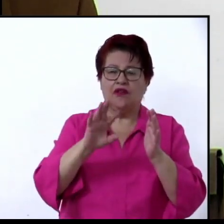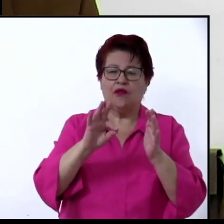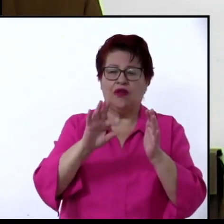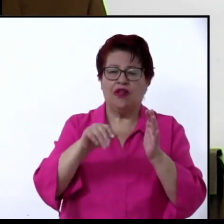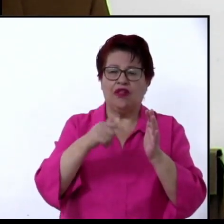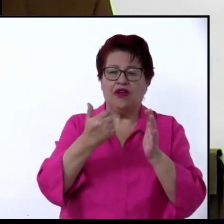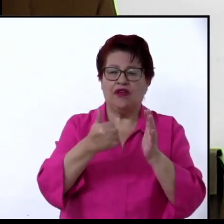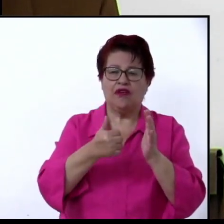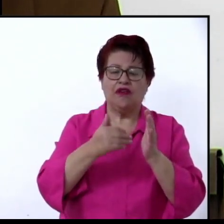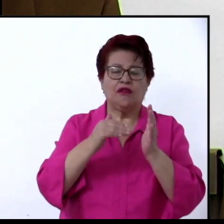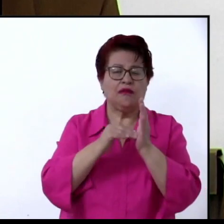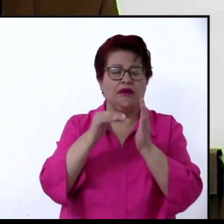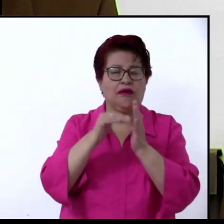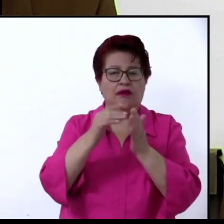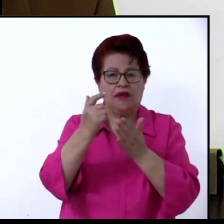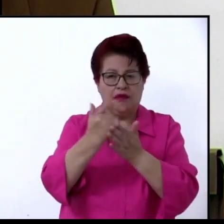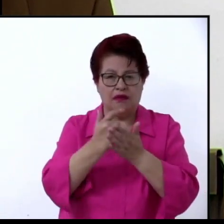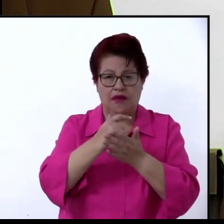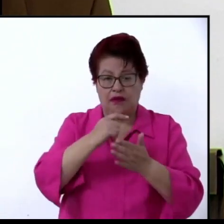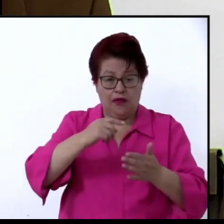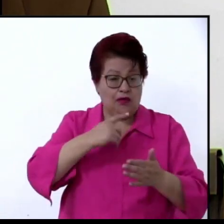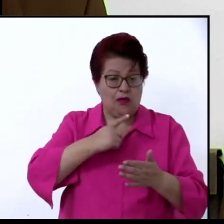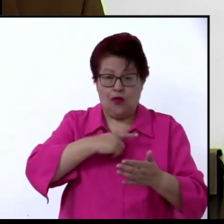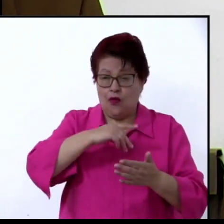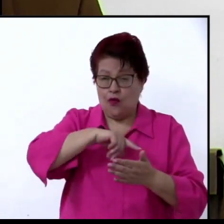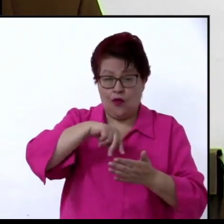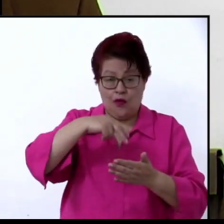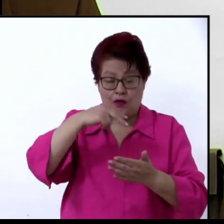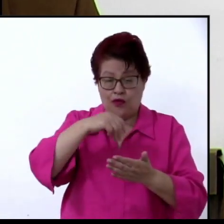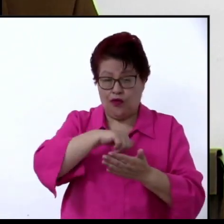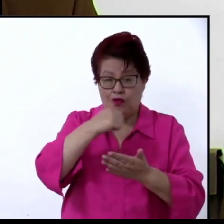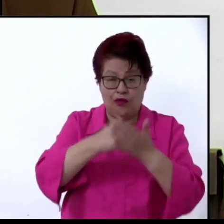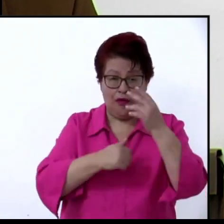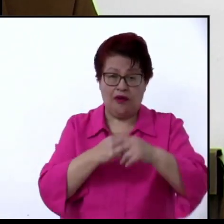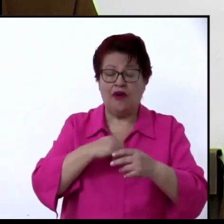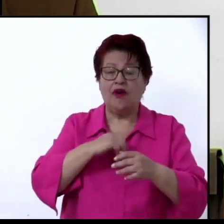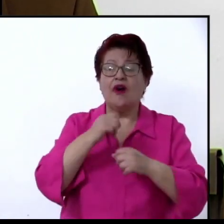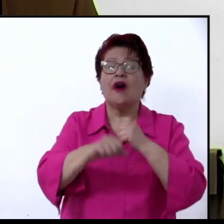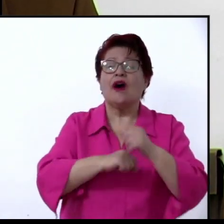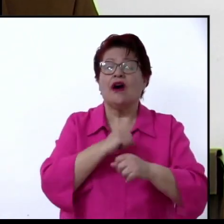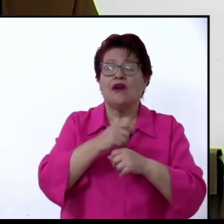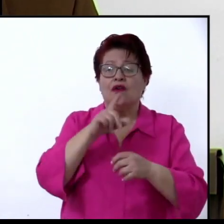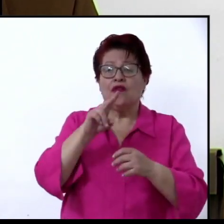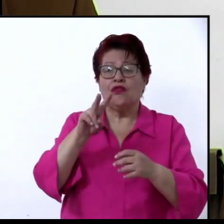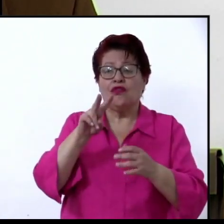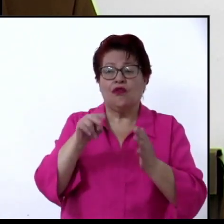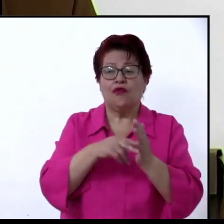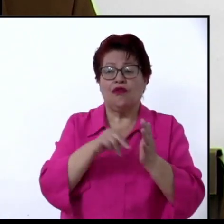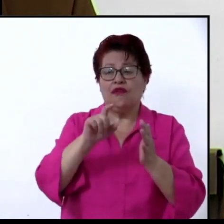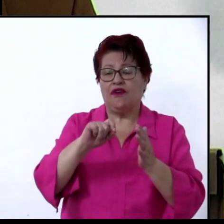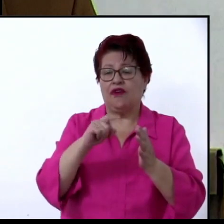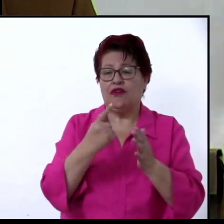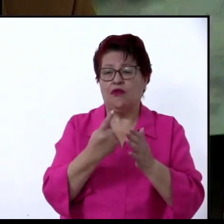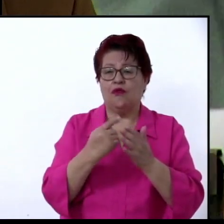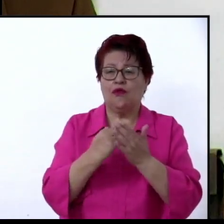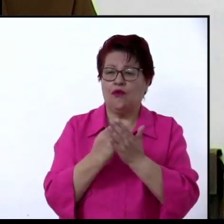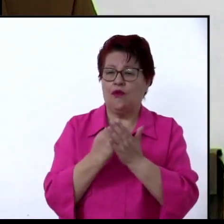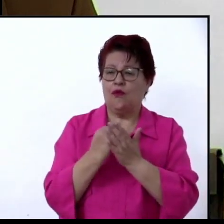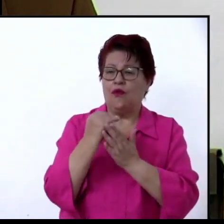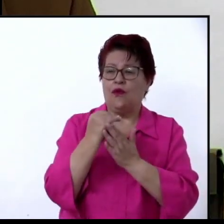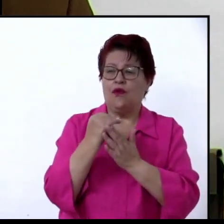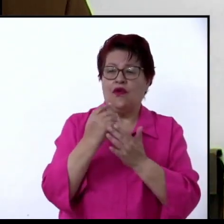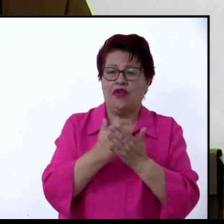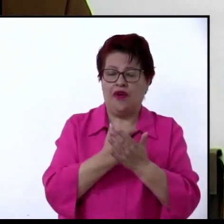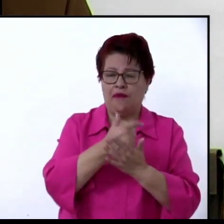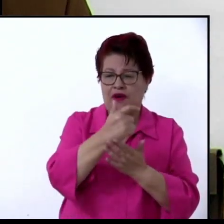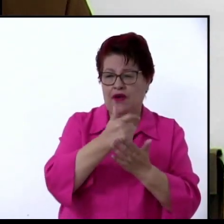33.546 millones de pesos, tan solo en la Ciudad de México. Y en el año 2021 el incremento también en materia de reparto